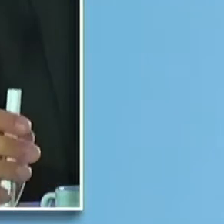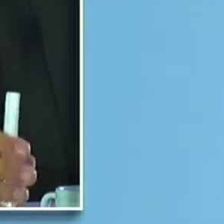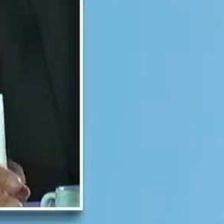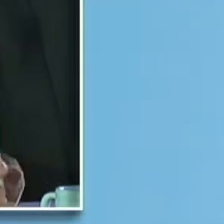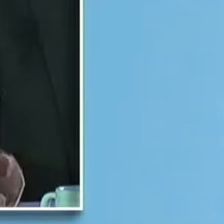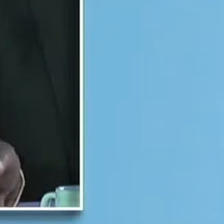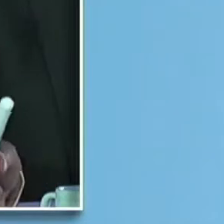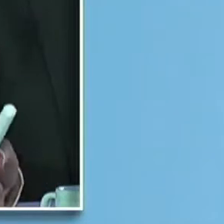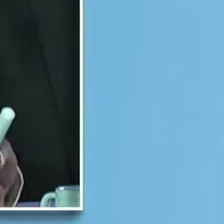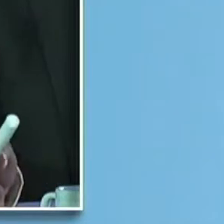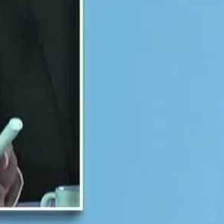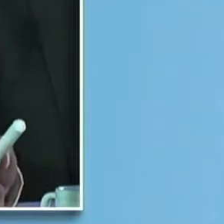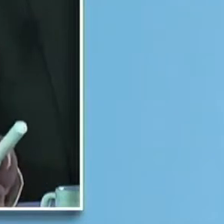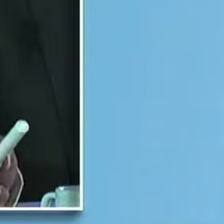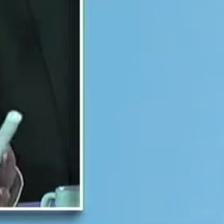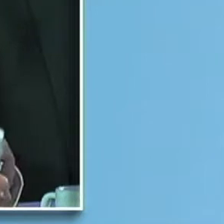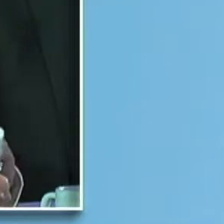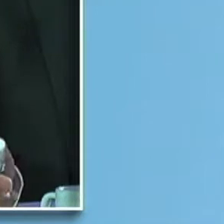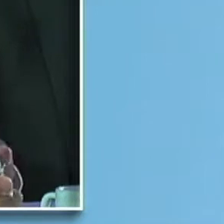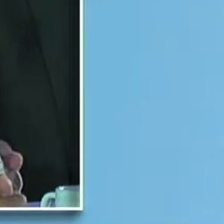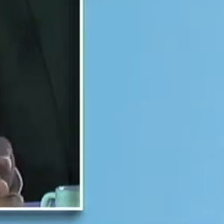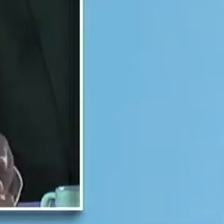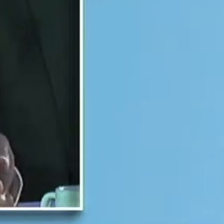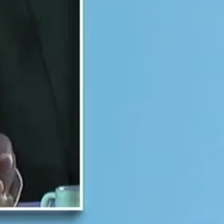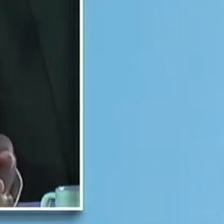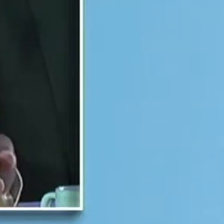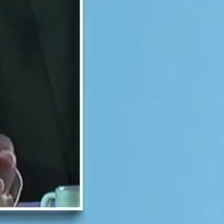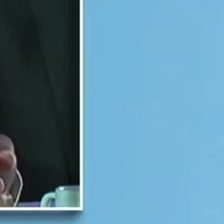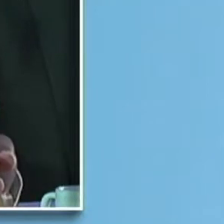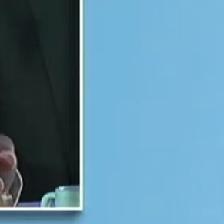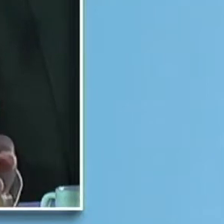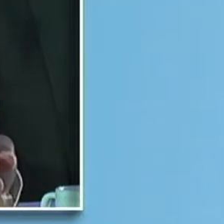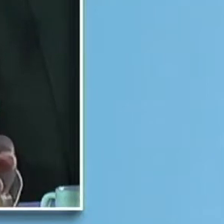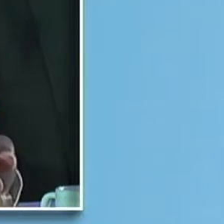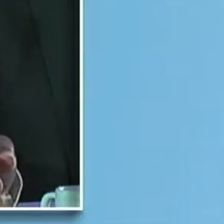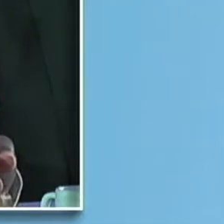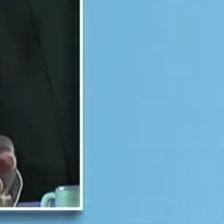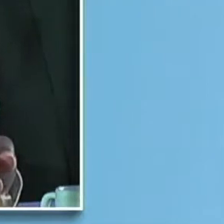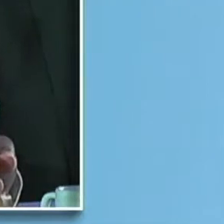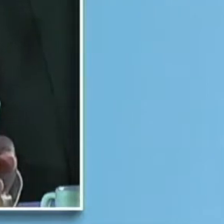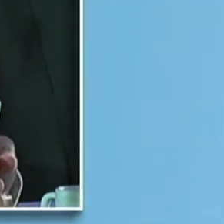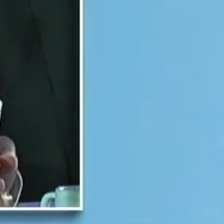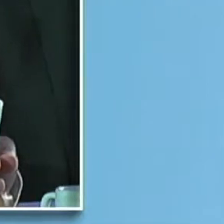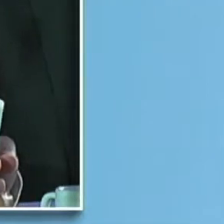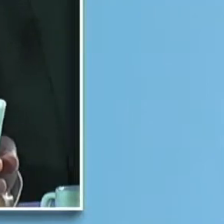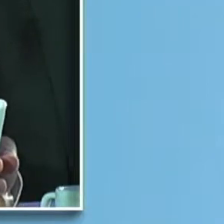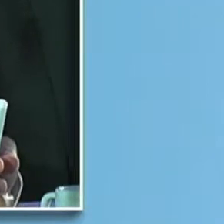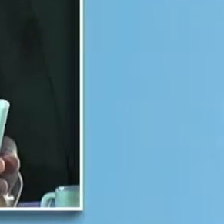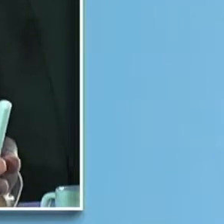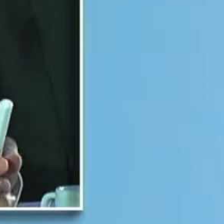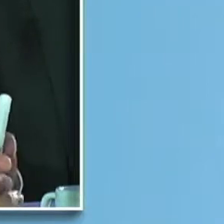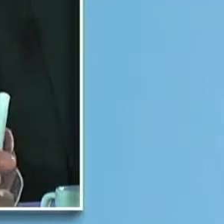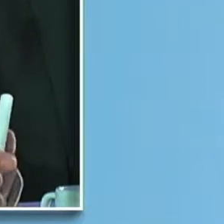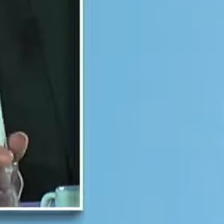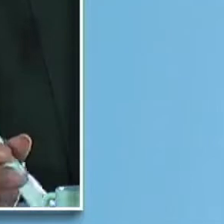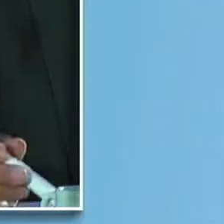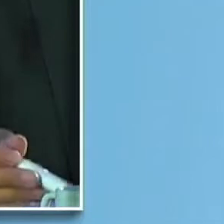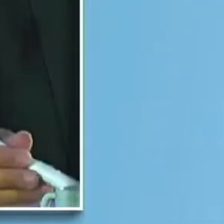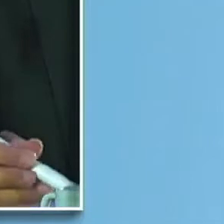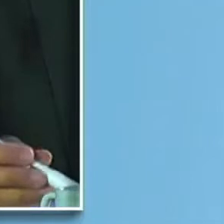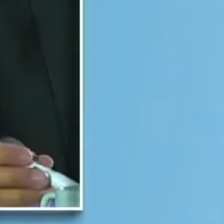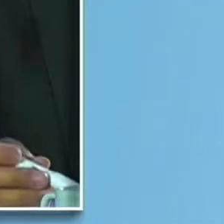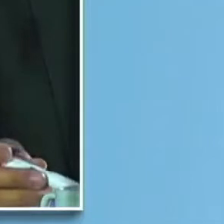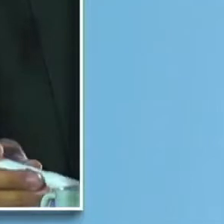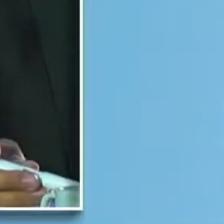europea yo soy porrel a los ministros y ministras presentes a los delegados y delegadas agradezco la reflexión